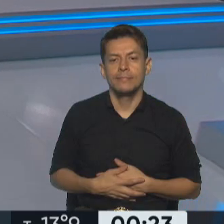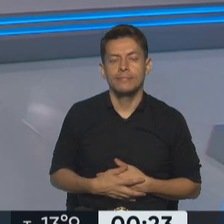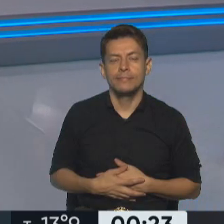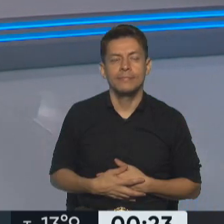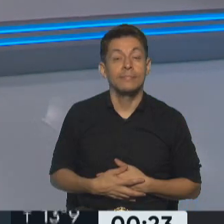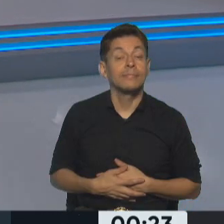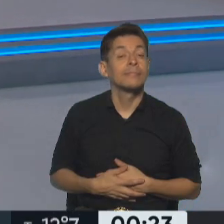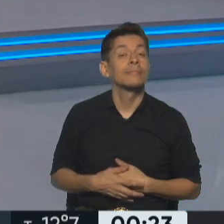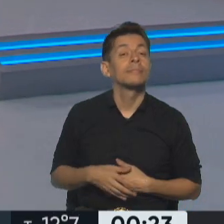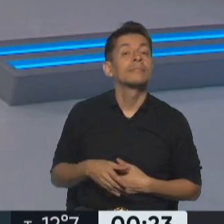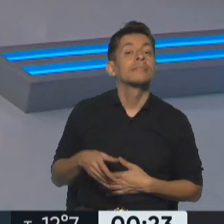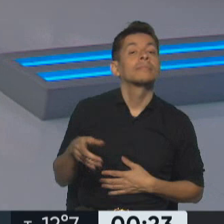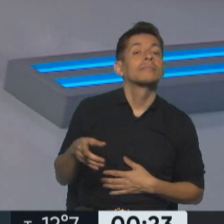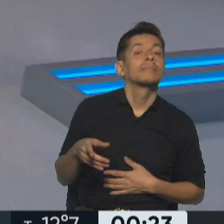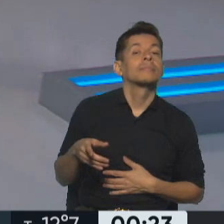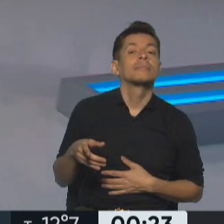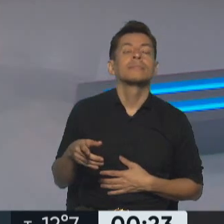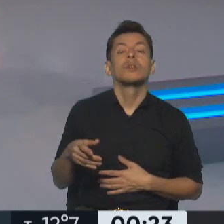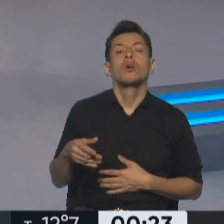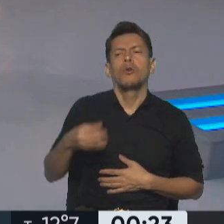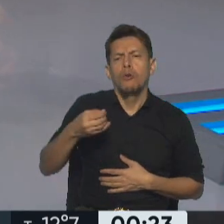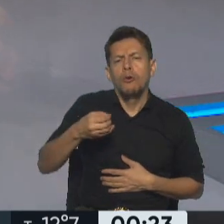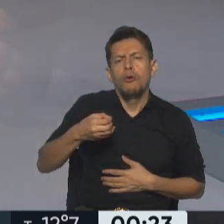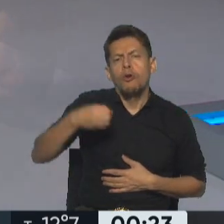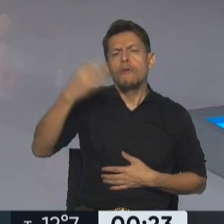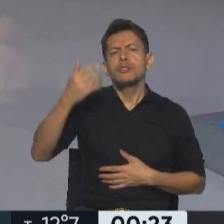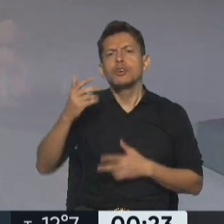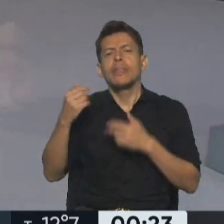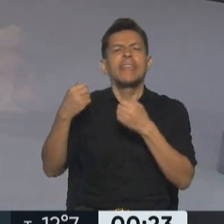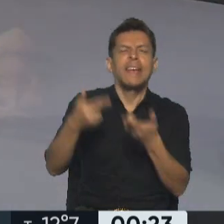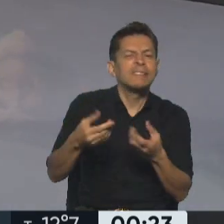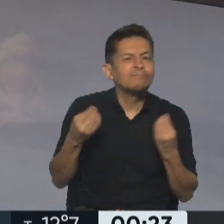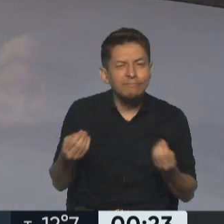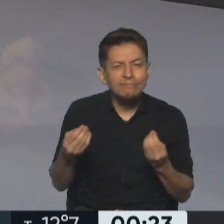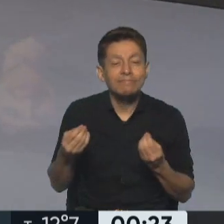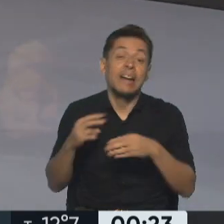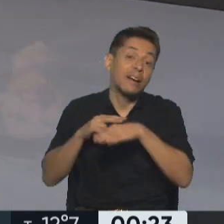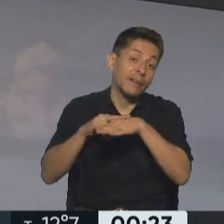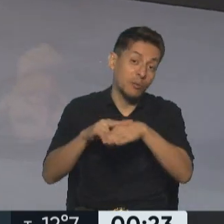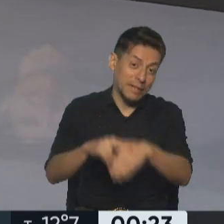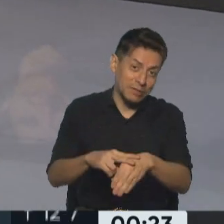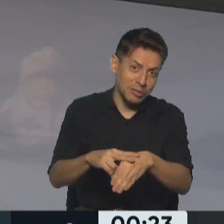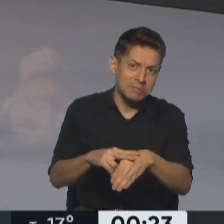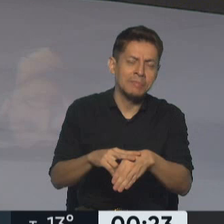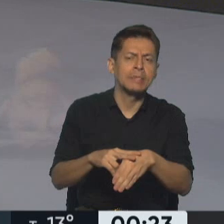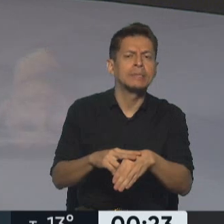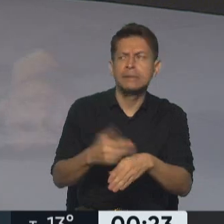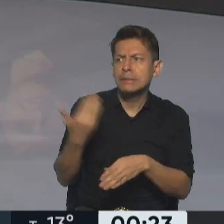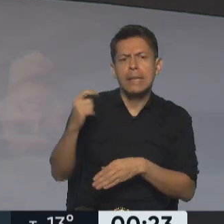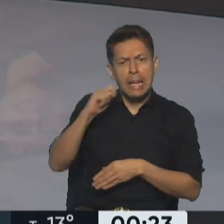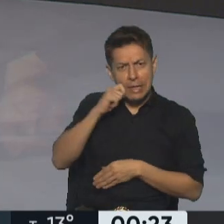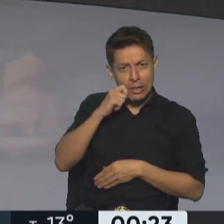El oficio de dar, Gaby, entonces danos, ¿qué es sí, esta recomendación? A ver, contanos. Ellos son, pero qué preciosura lo que acabamos de vivir. ¿Estuviste en el